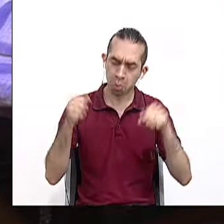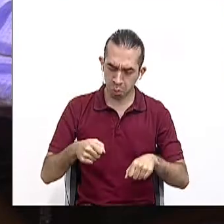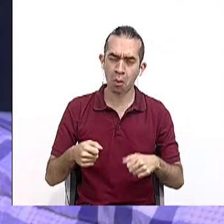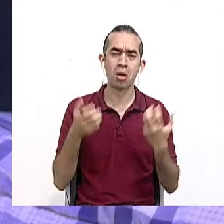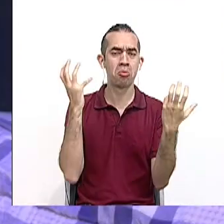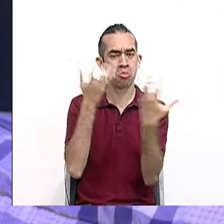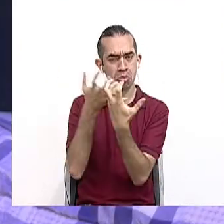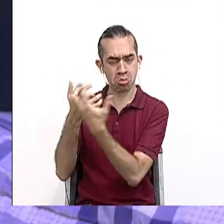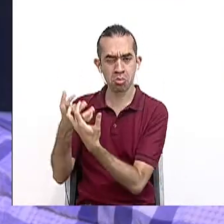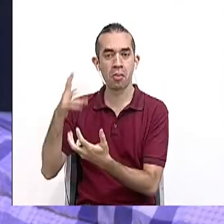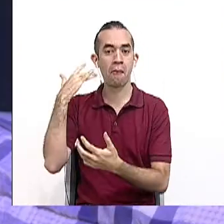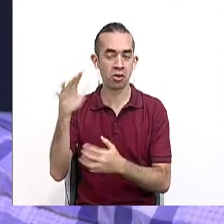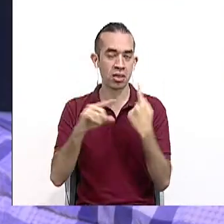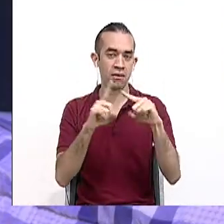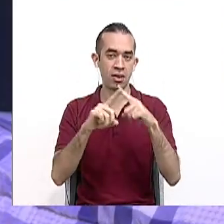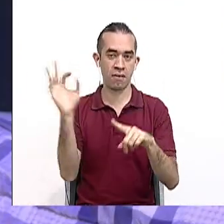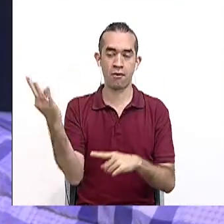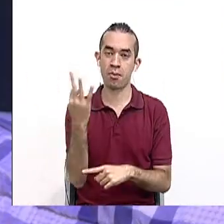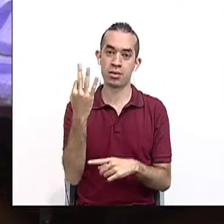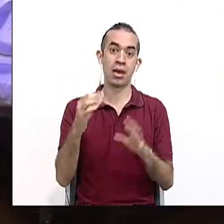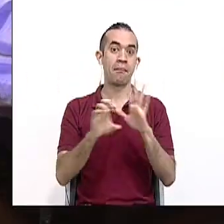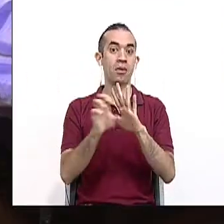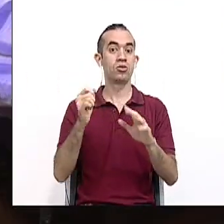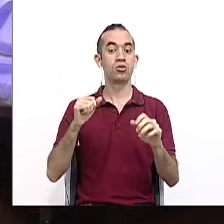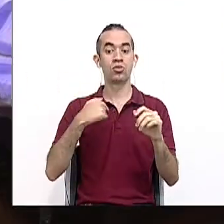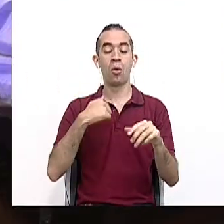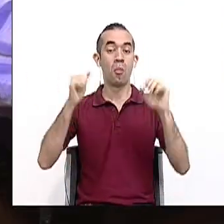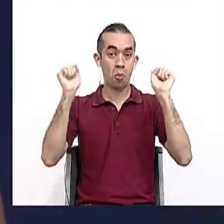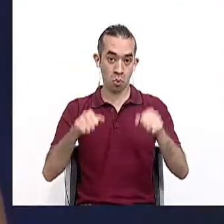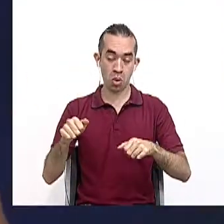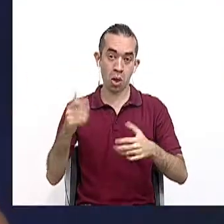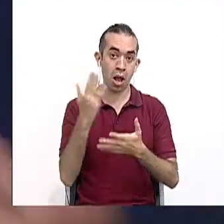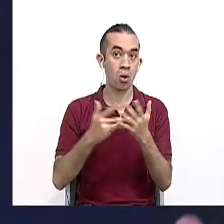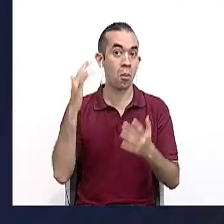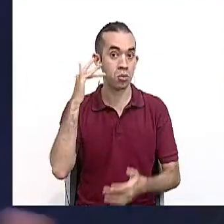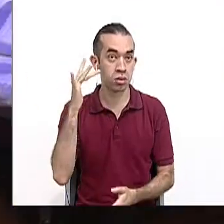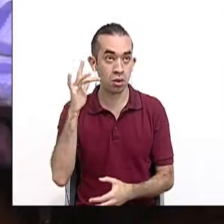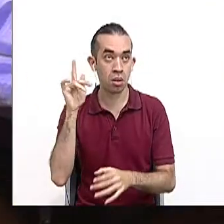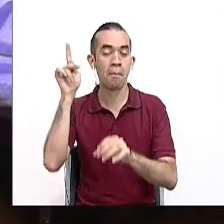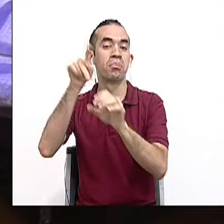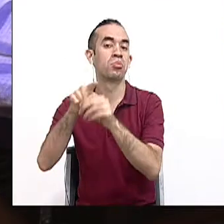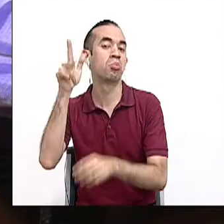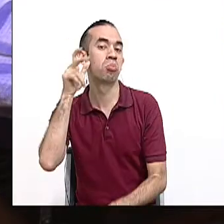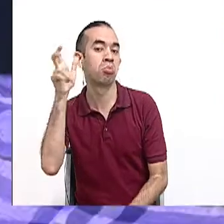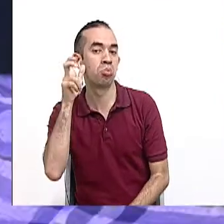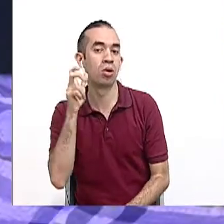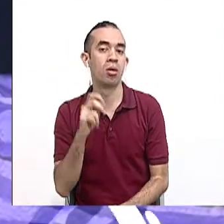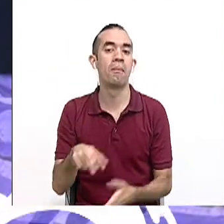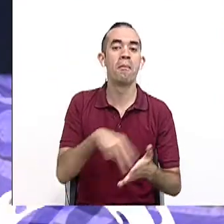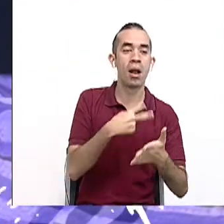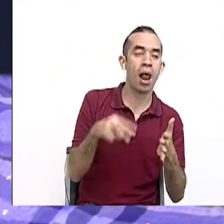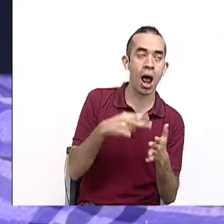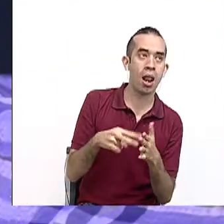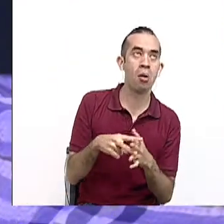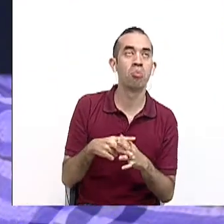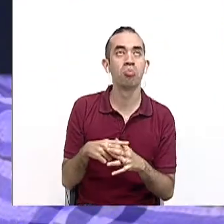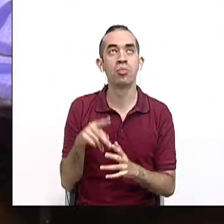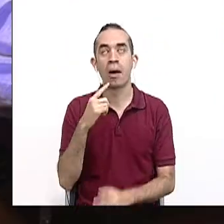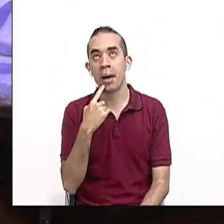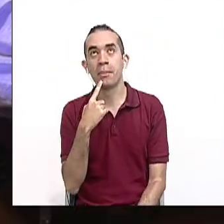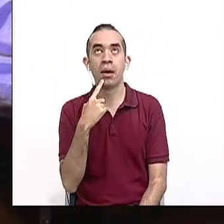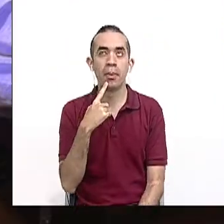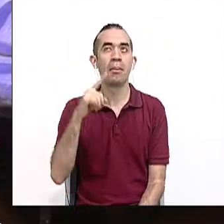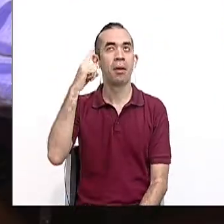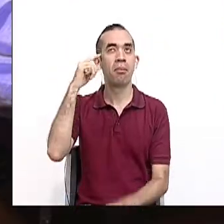increíble de esto es que yo puedo participar de una actuación musical con solo escucharla, o bailarla o tararear la música. Es decir, me puedo involucrar con la